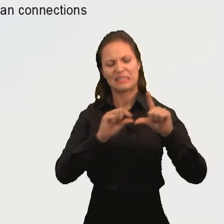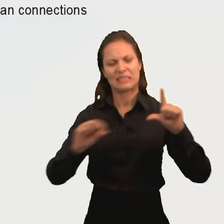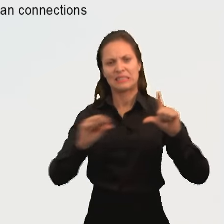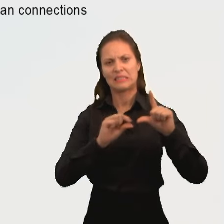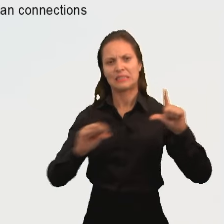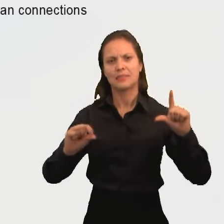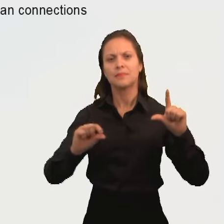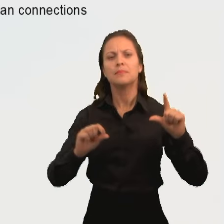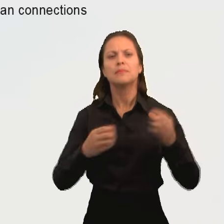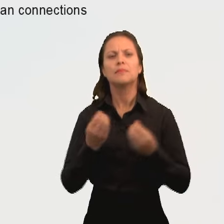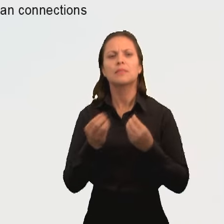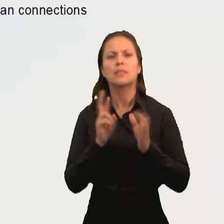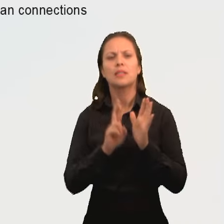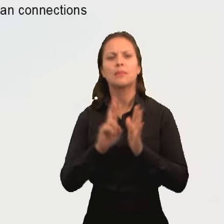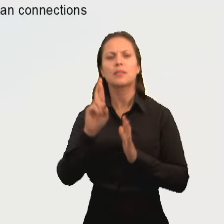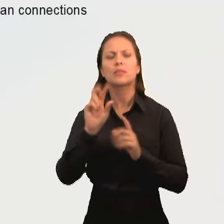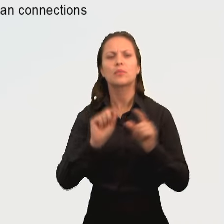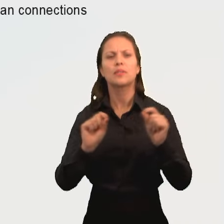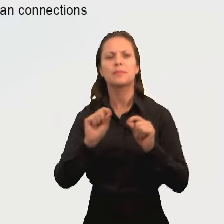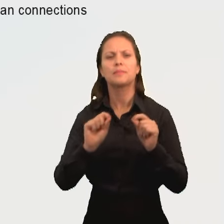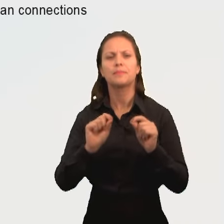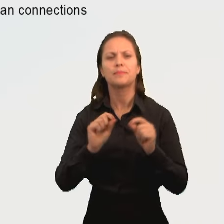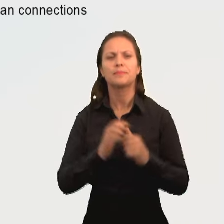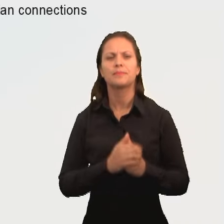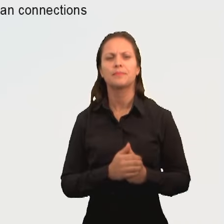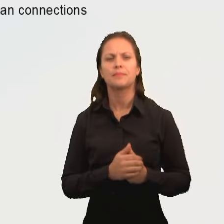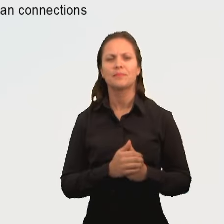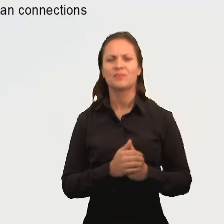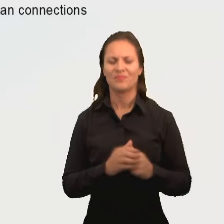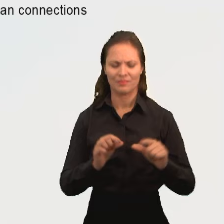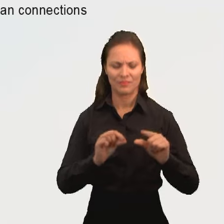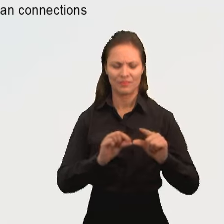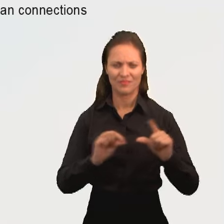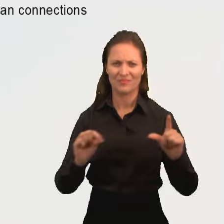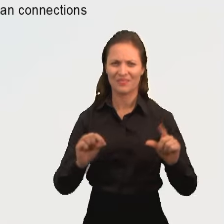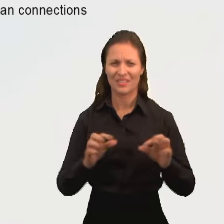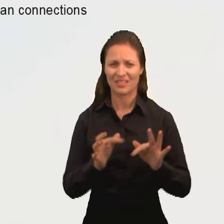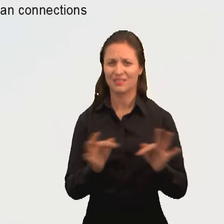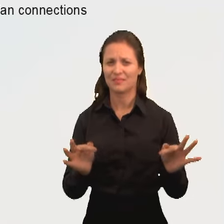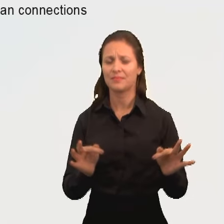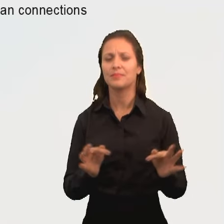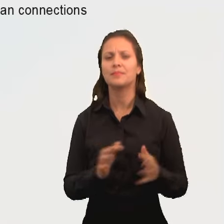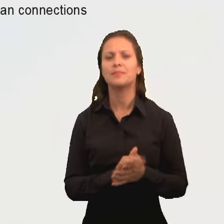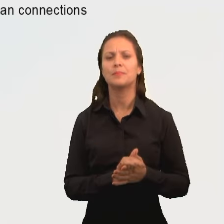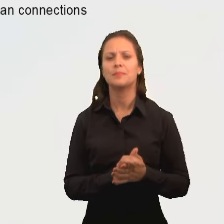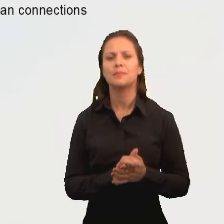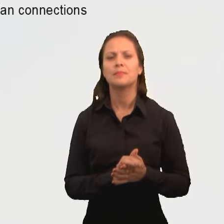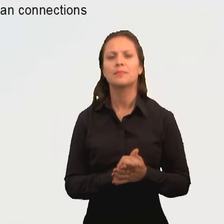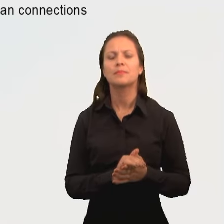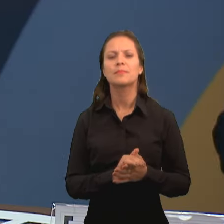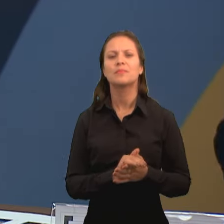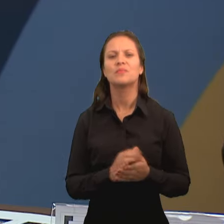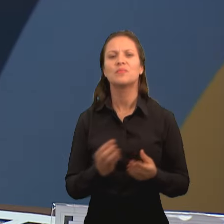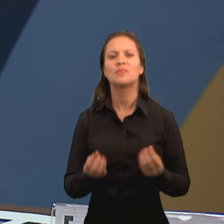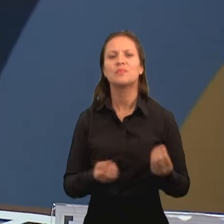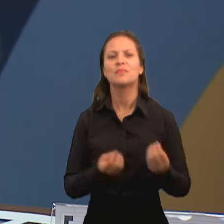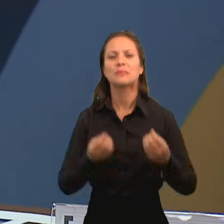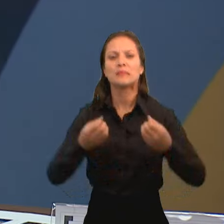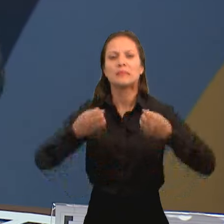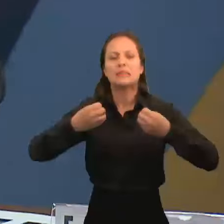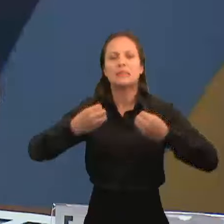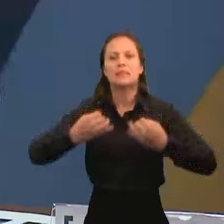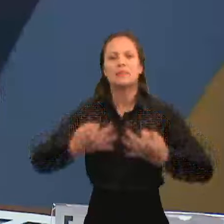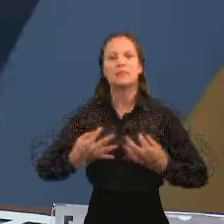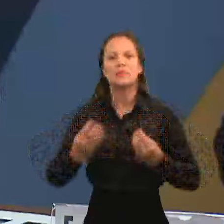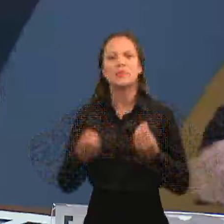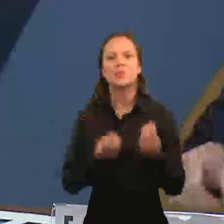función extremadamente compleja. ¿Recuerdan? Hablábamos de regresión lineal. Es algo muy simple. Es